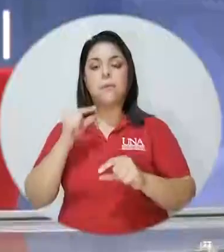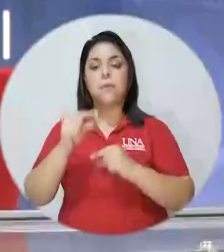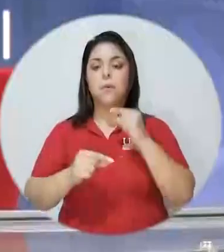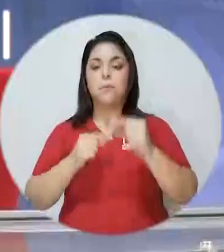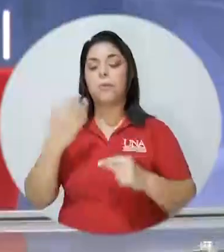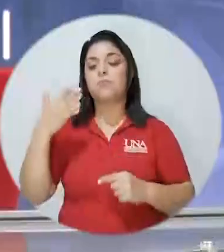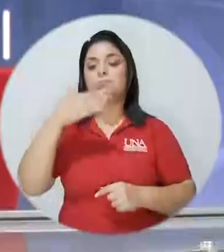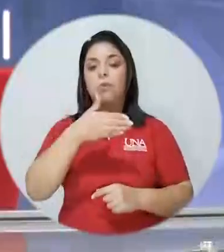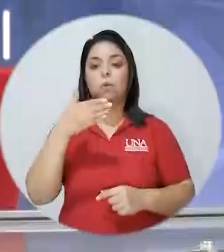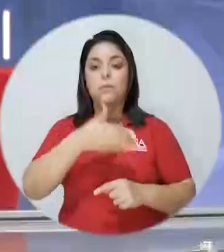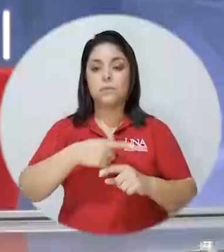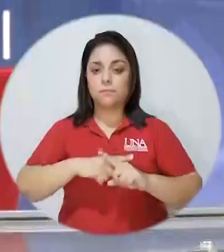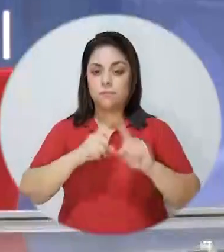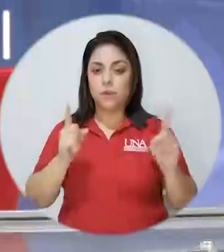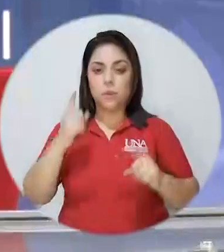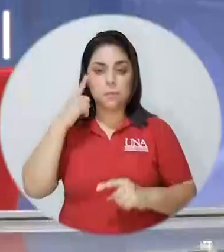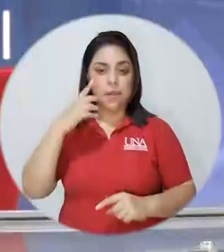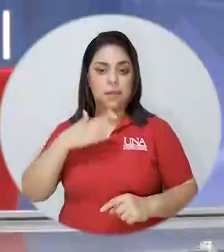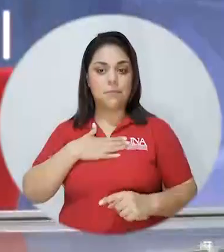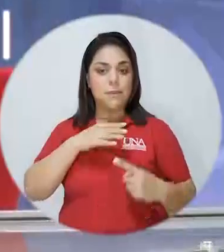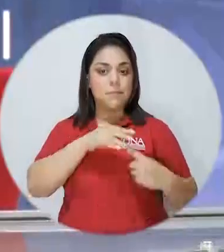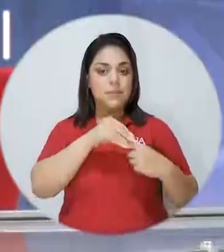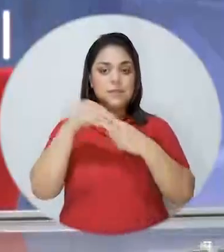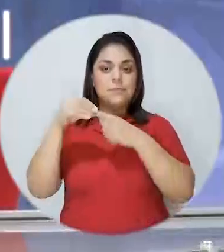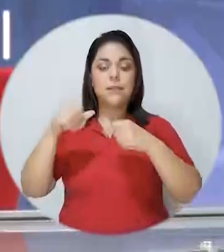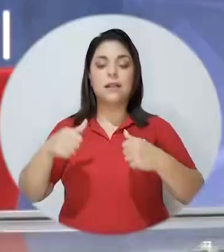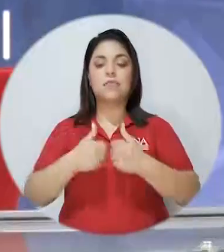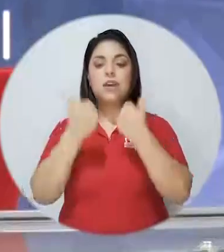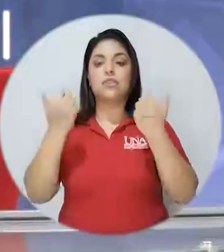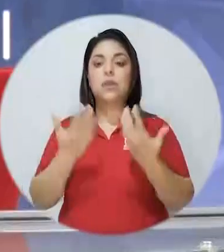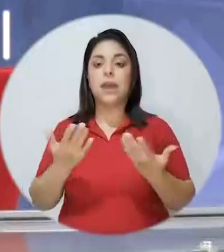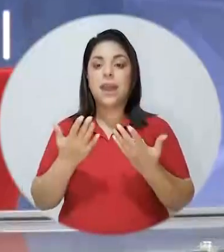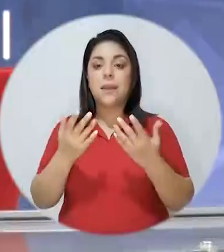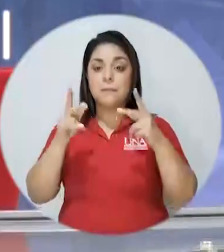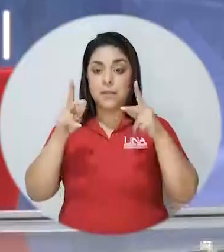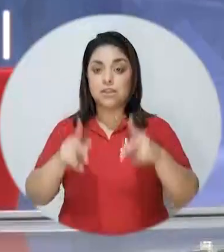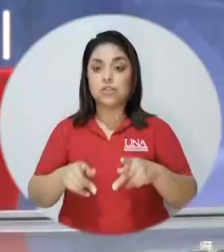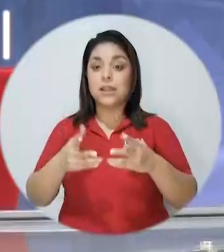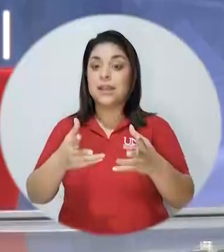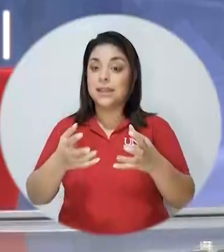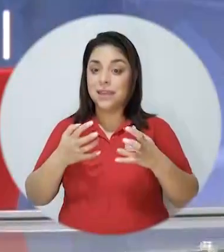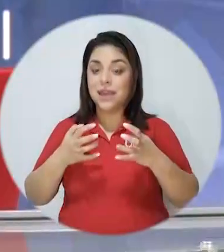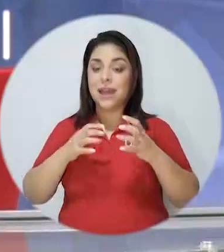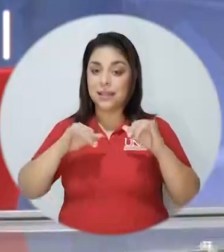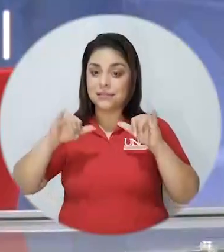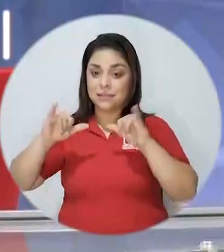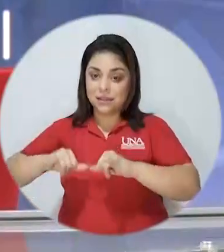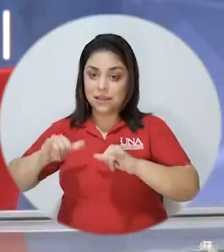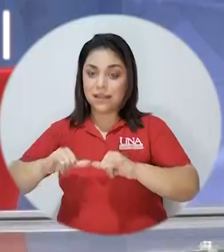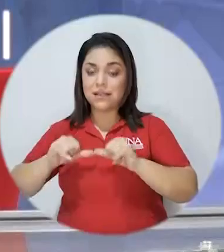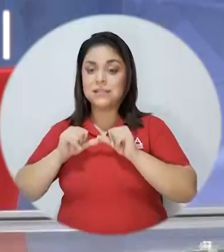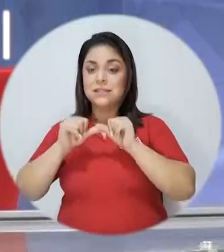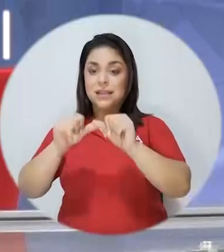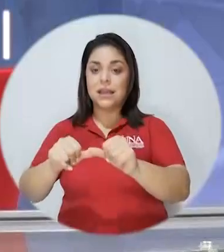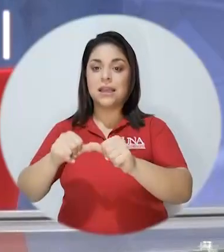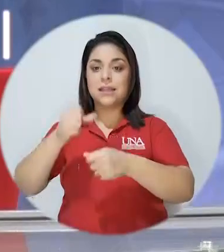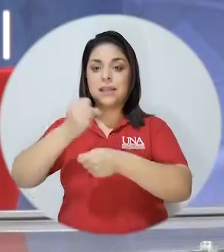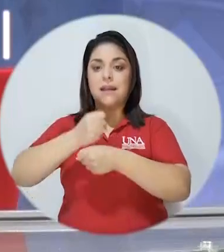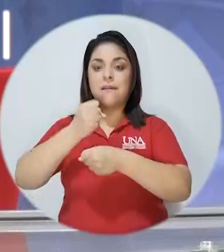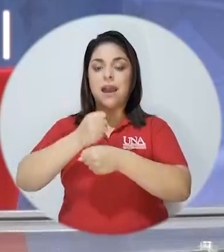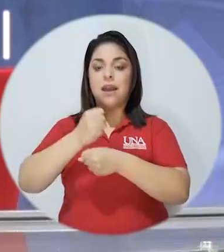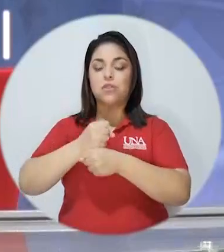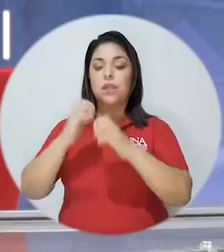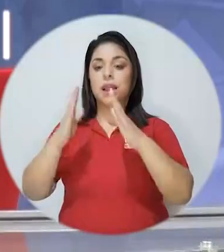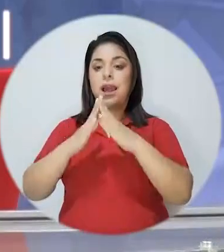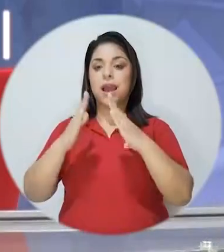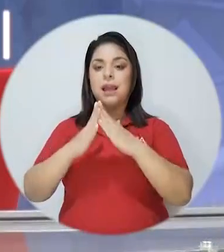Retornando poco a poco. Pero para mí el principal reto, que la gente quiera mantener el teletrabajo después de estar 8